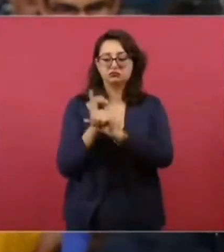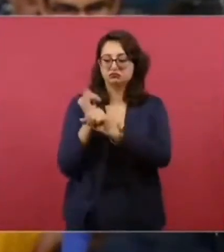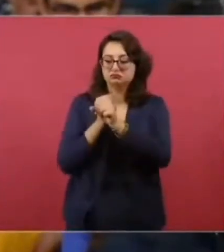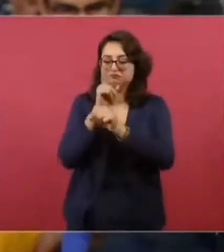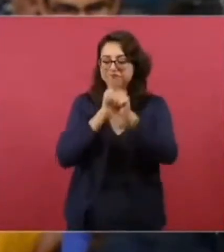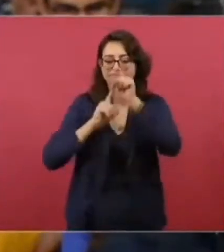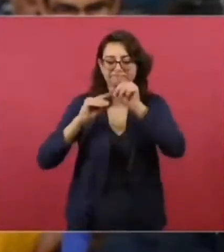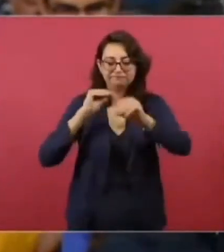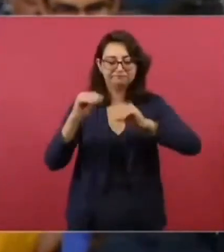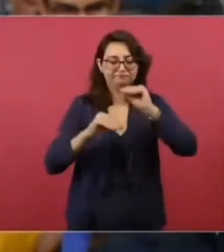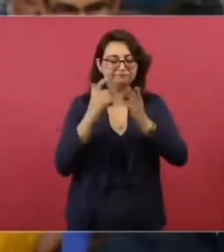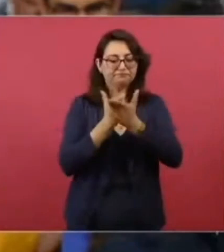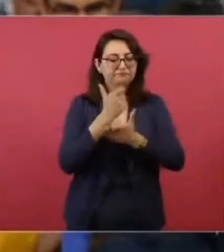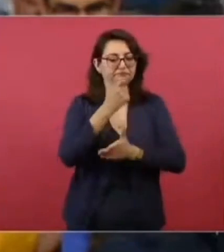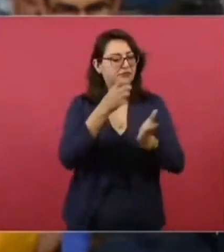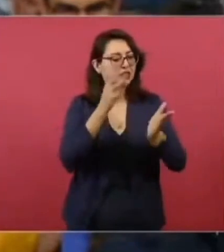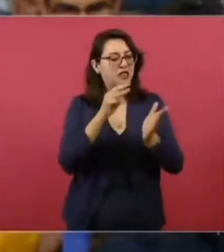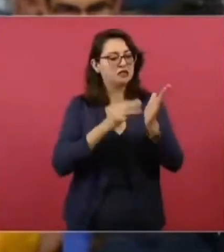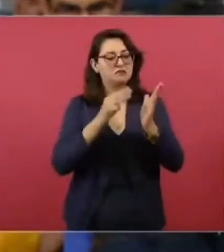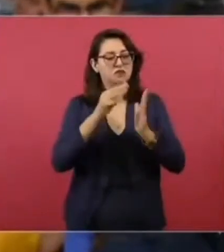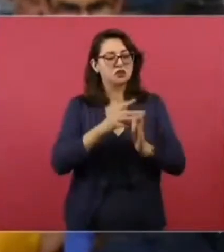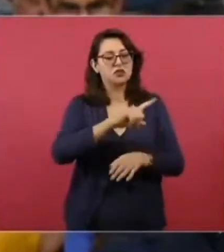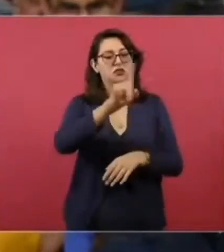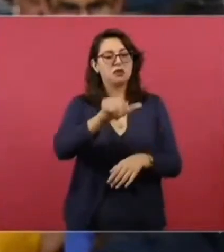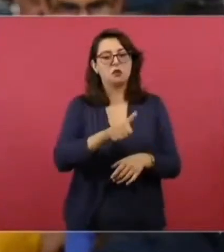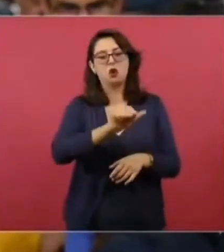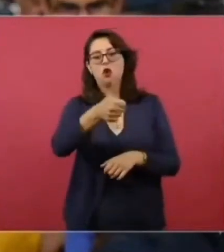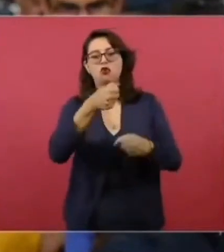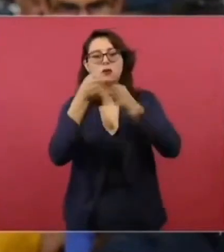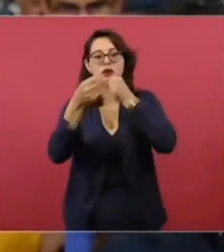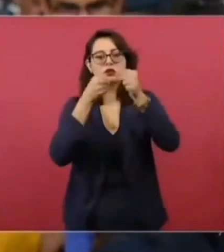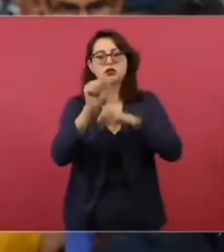confrontar ni contrastar estas